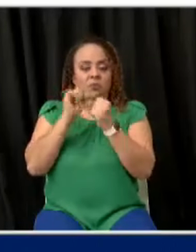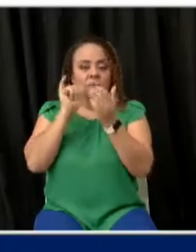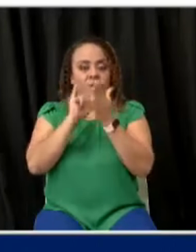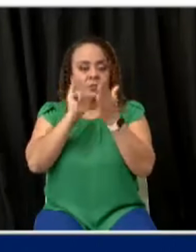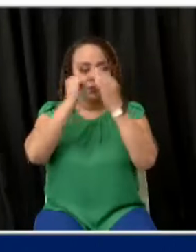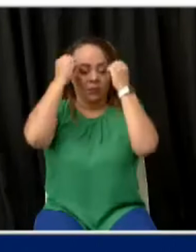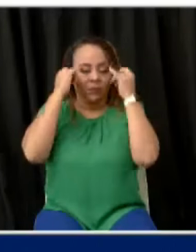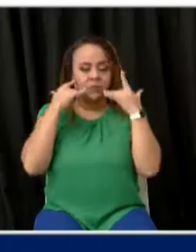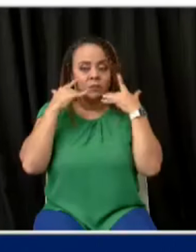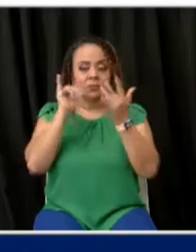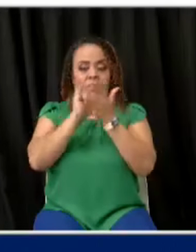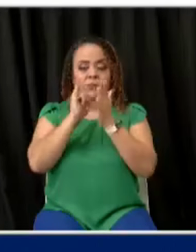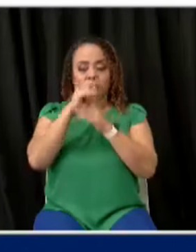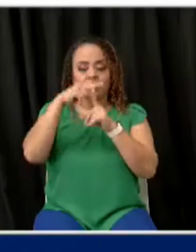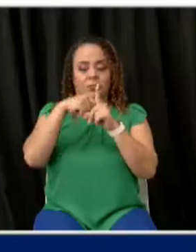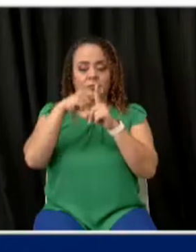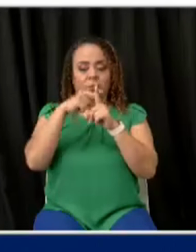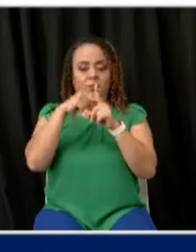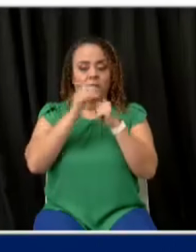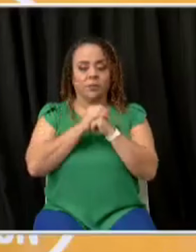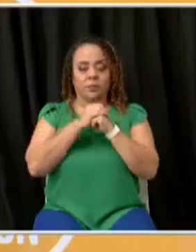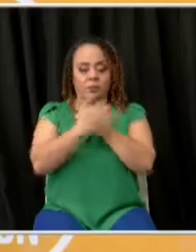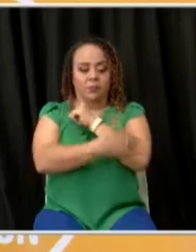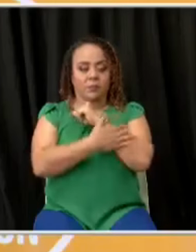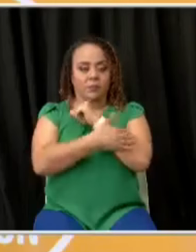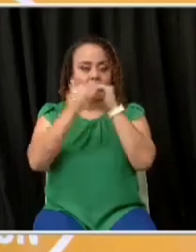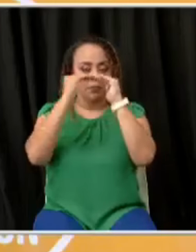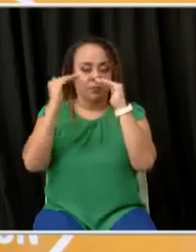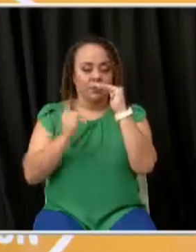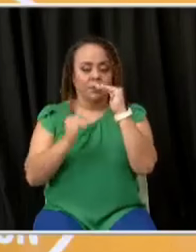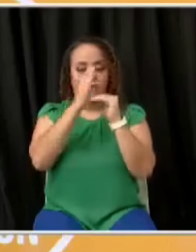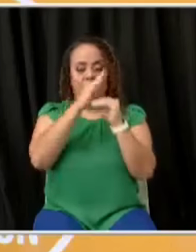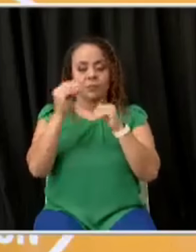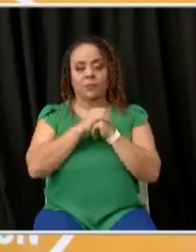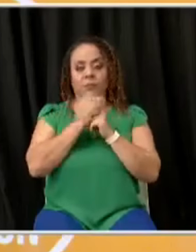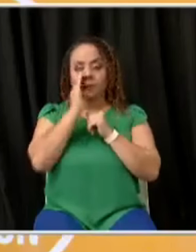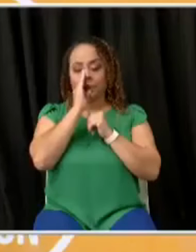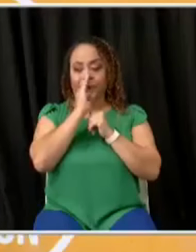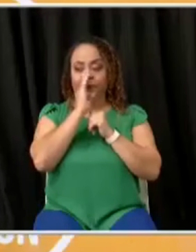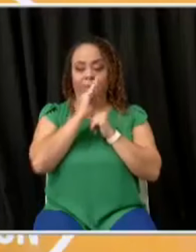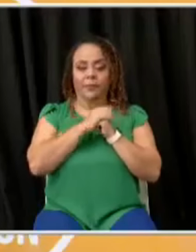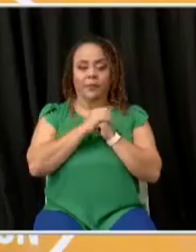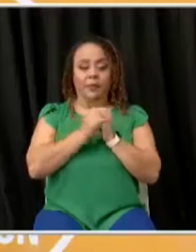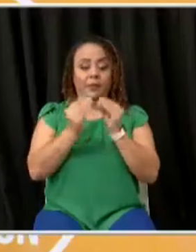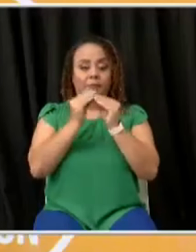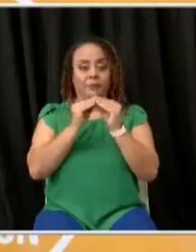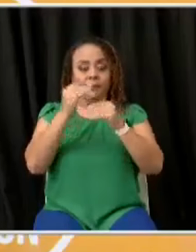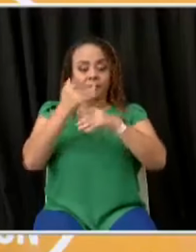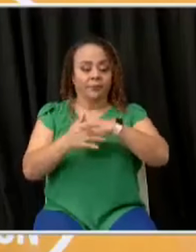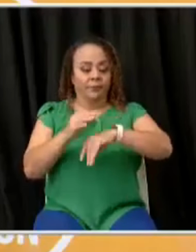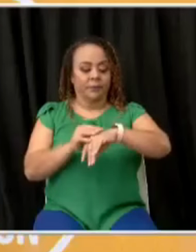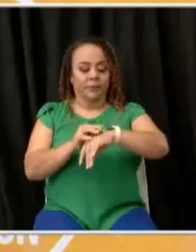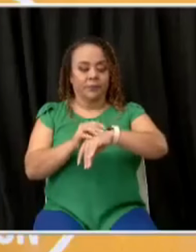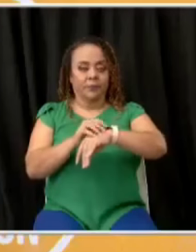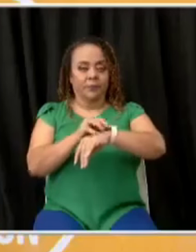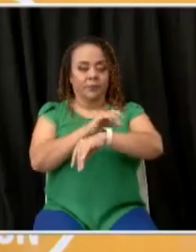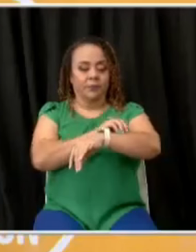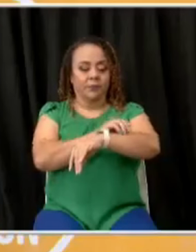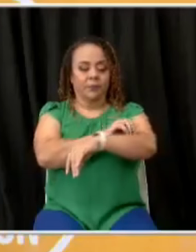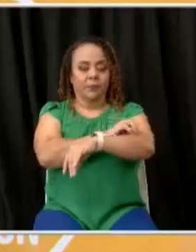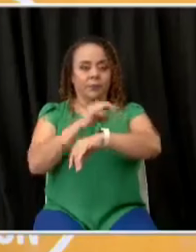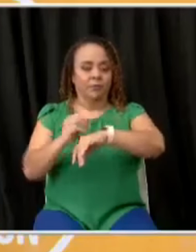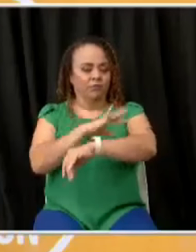sudor, esa temperatura de la piel baja y se envía más sangre hacia la piel, entonces esa sangre que está